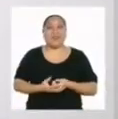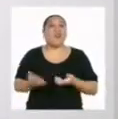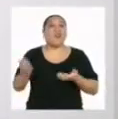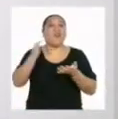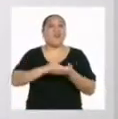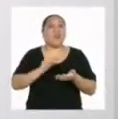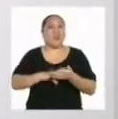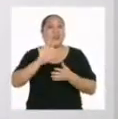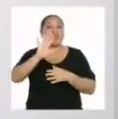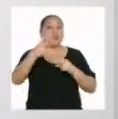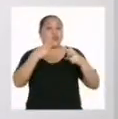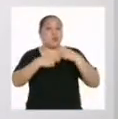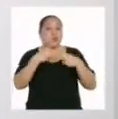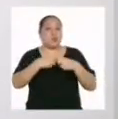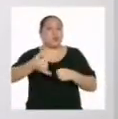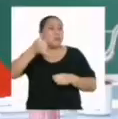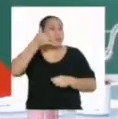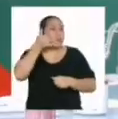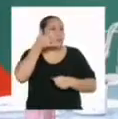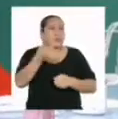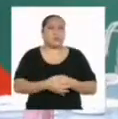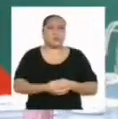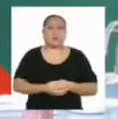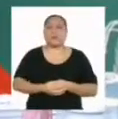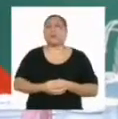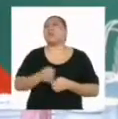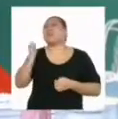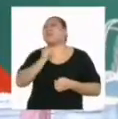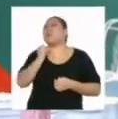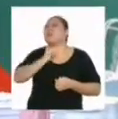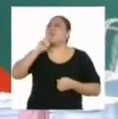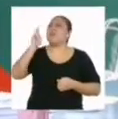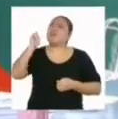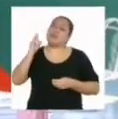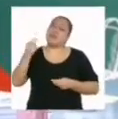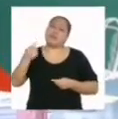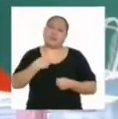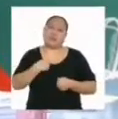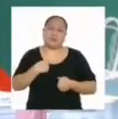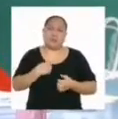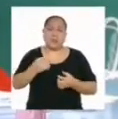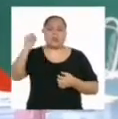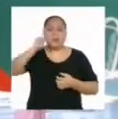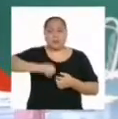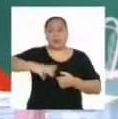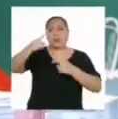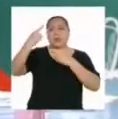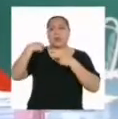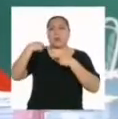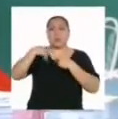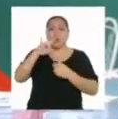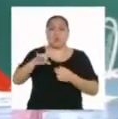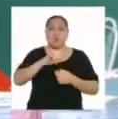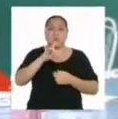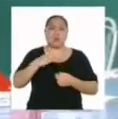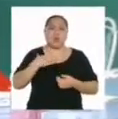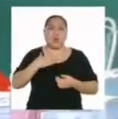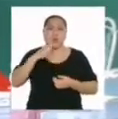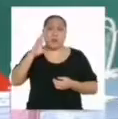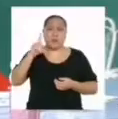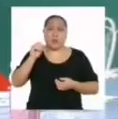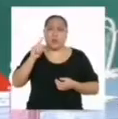¿Nuevamente tu problema con el celular? Así es, profesora. Yo soy muy responsable con el consumo de mis datos.